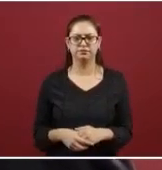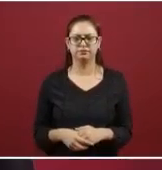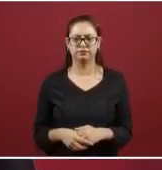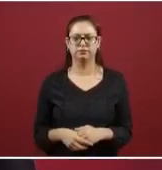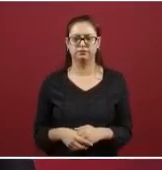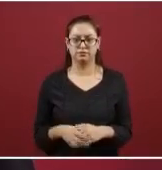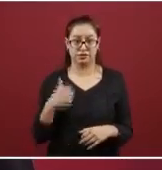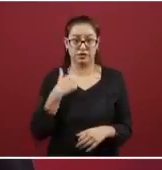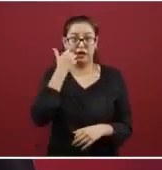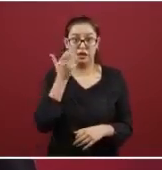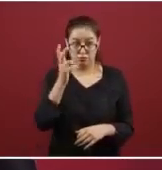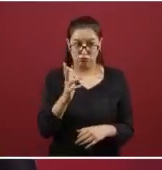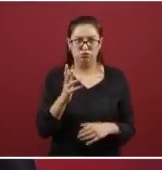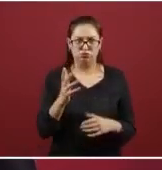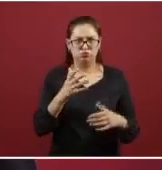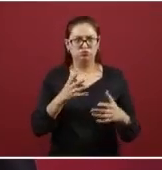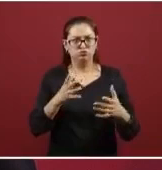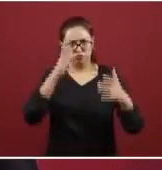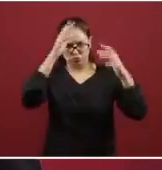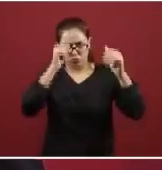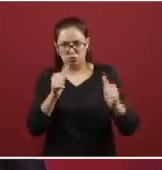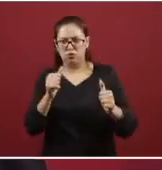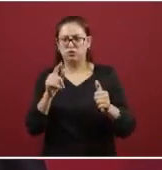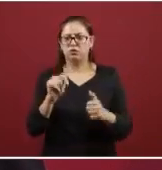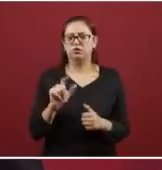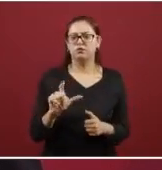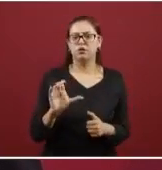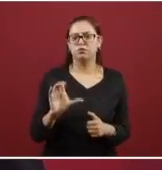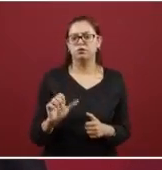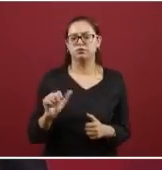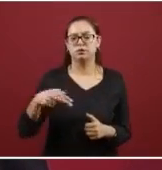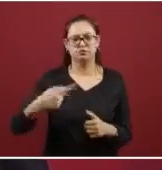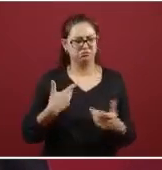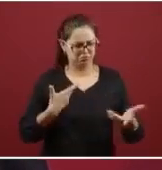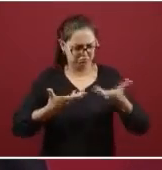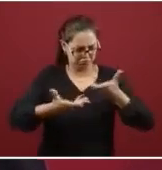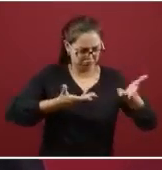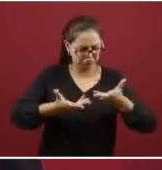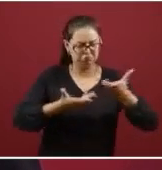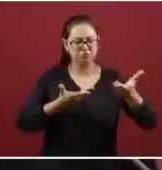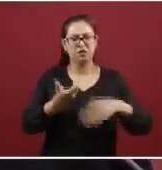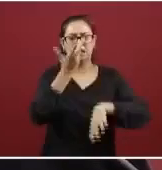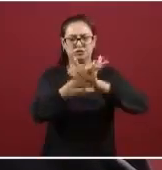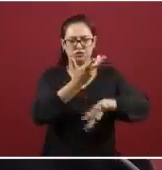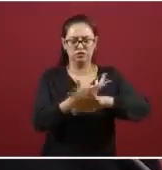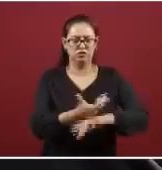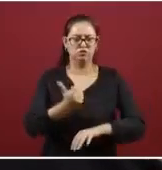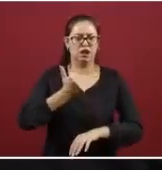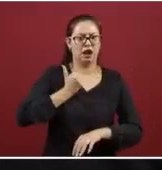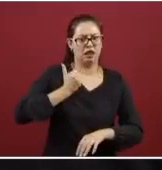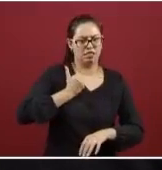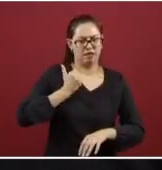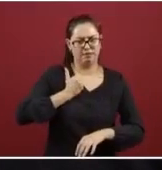ese Tratado de Libre Comercio con Estados Unidos y con Canadá.